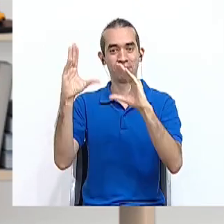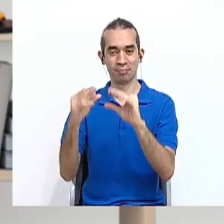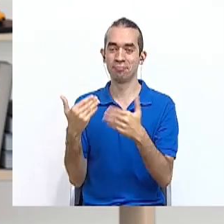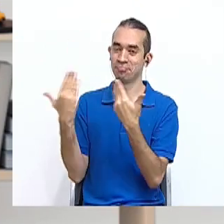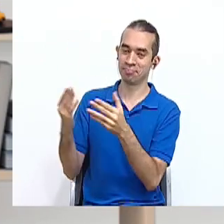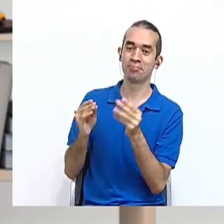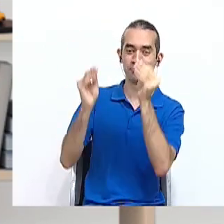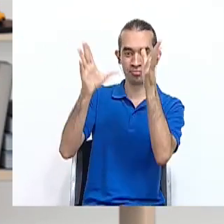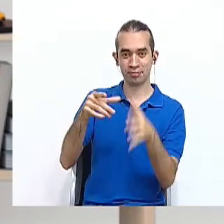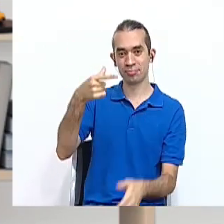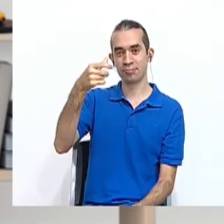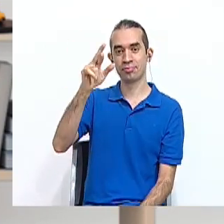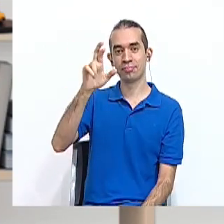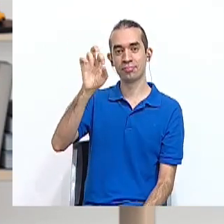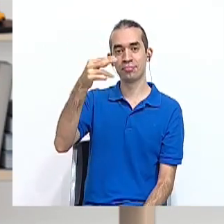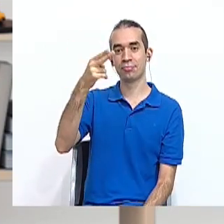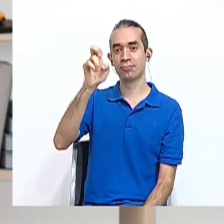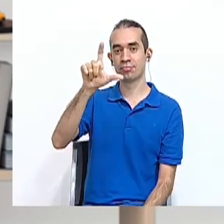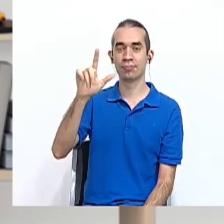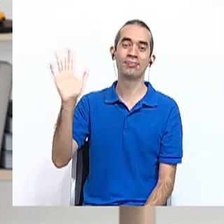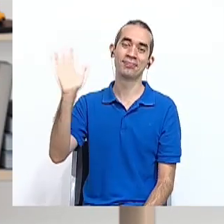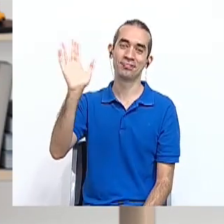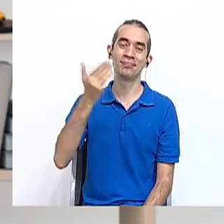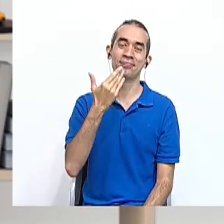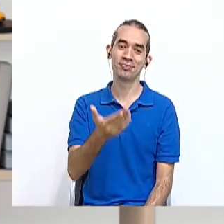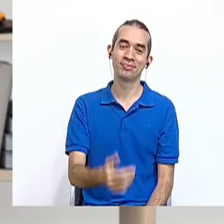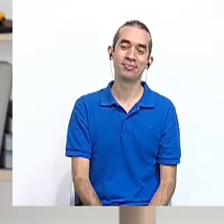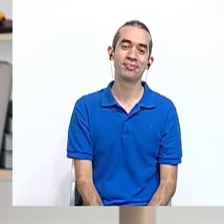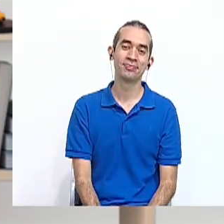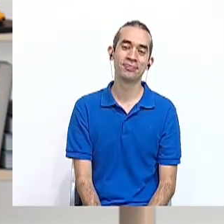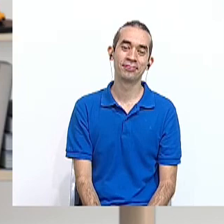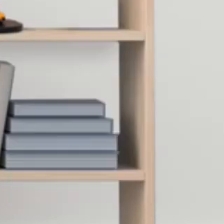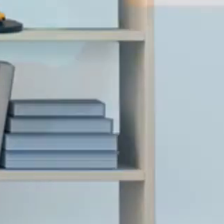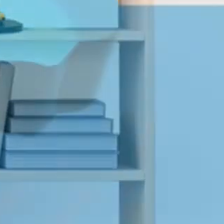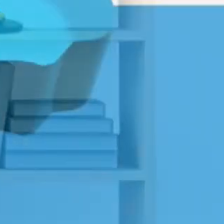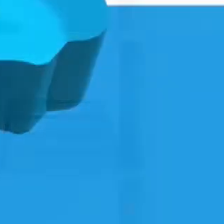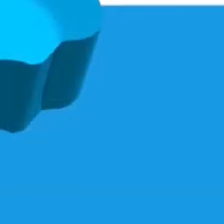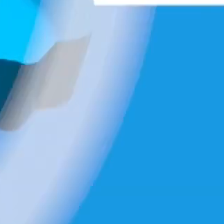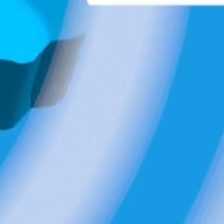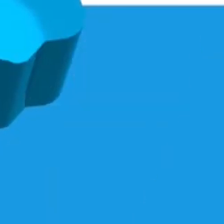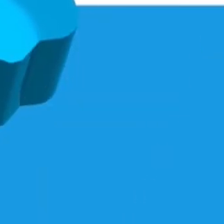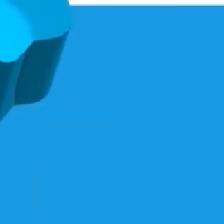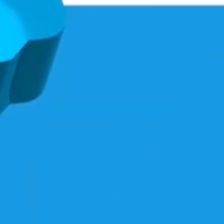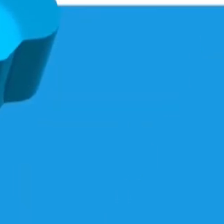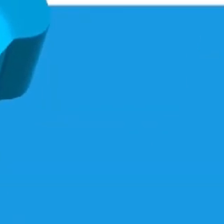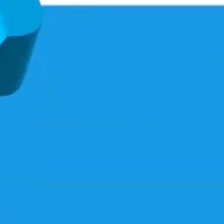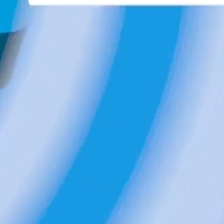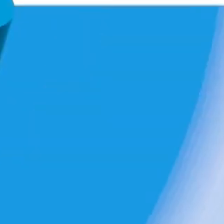profesora Gretel. Gracias.